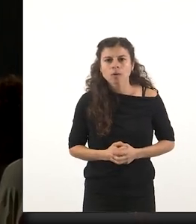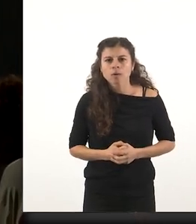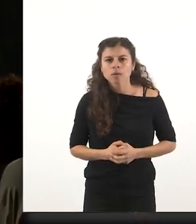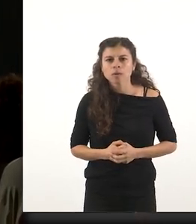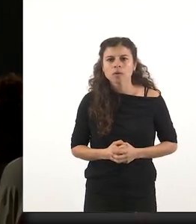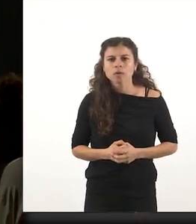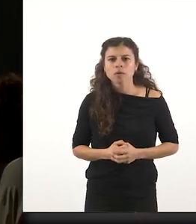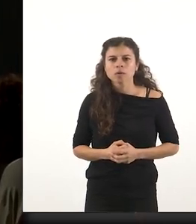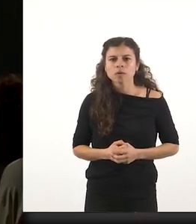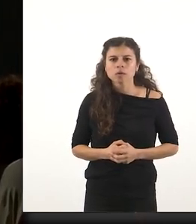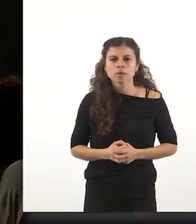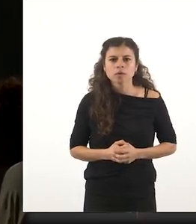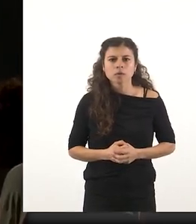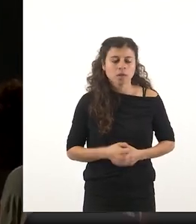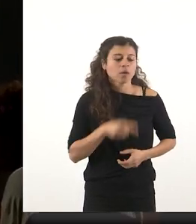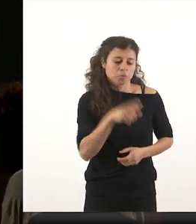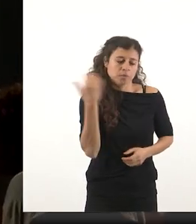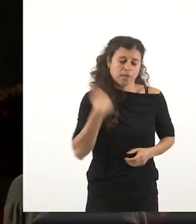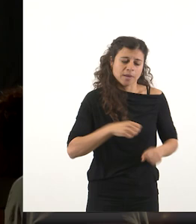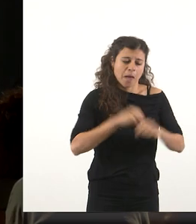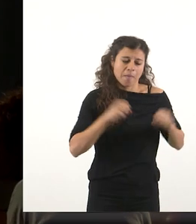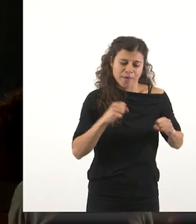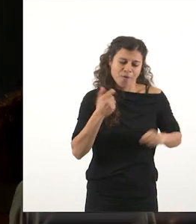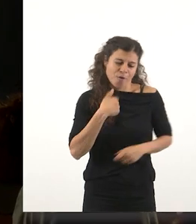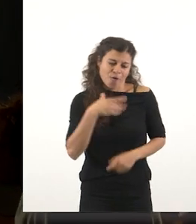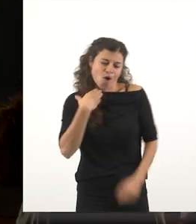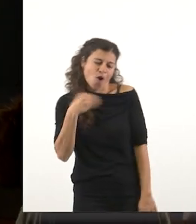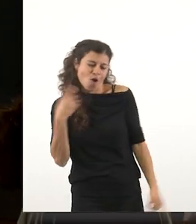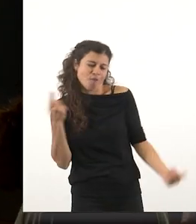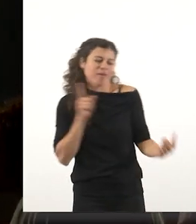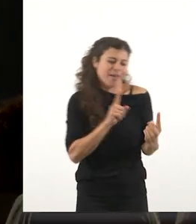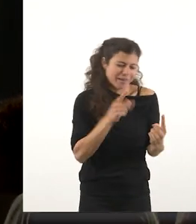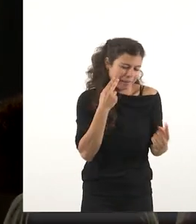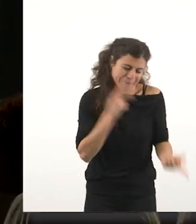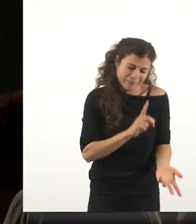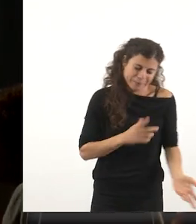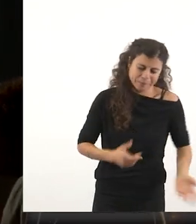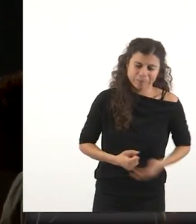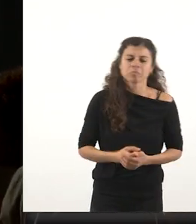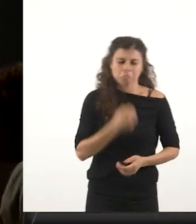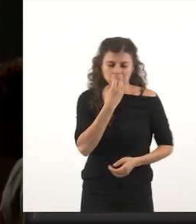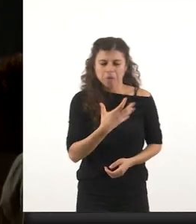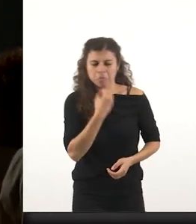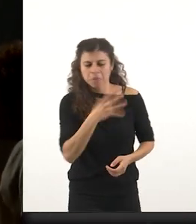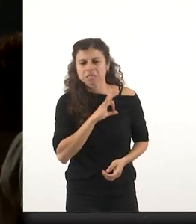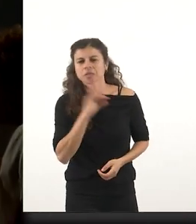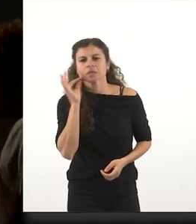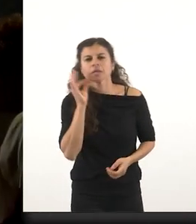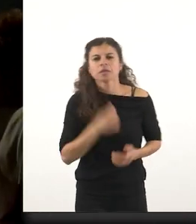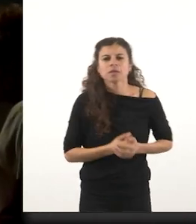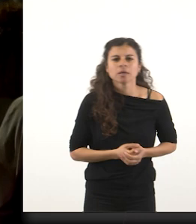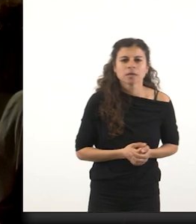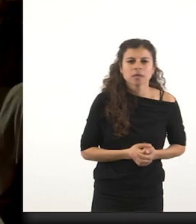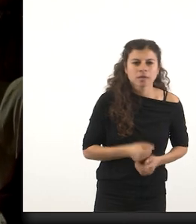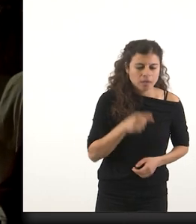lejos? A usted que viene de vuelta de todo, va a venir un niñato como ya a intimidarla, ¿eh o no? ¿Eh o no? Y que sí, señora. Pero que a